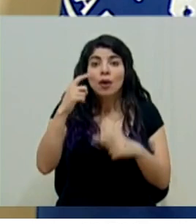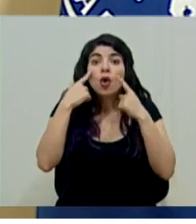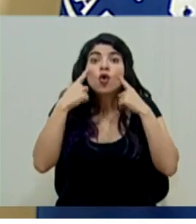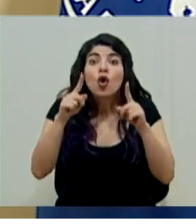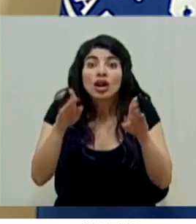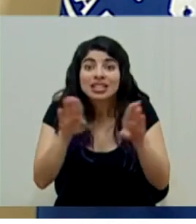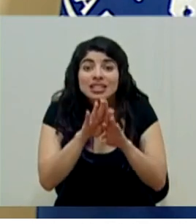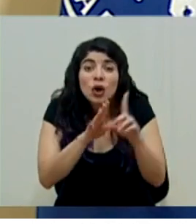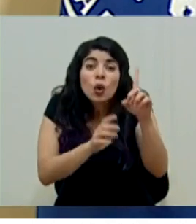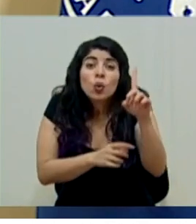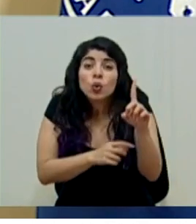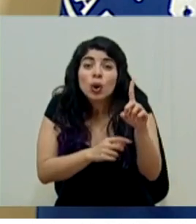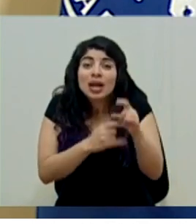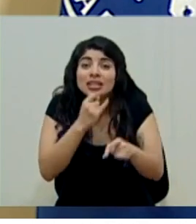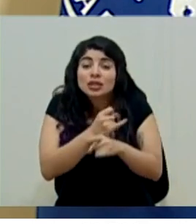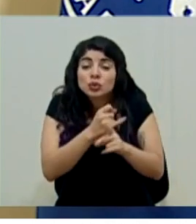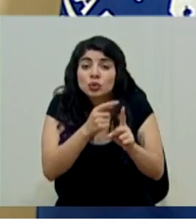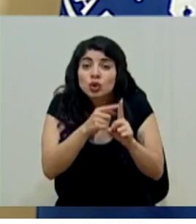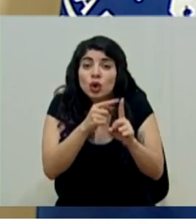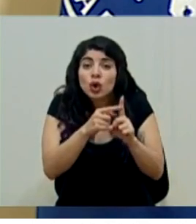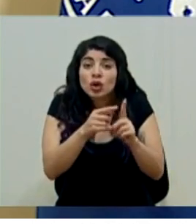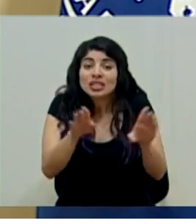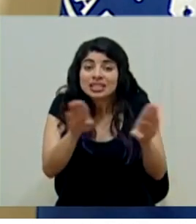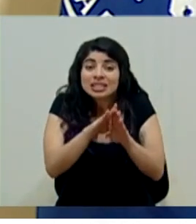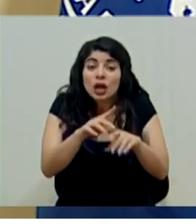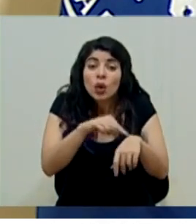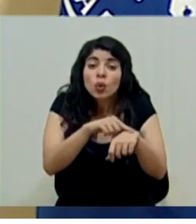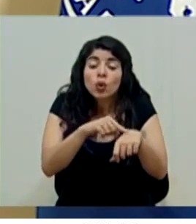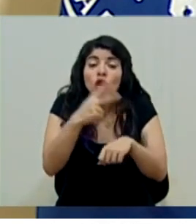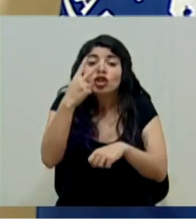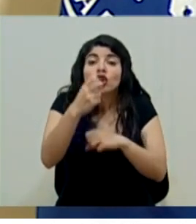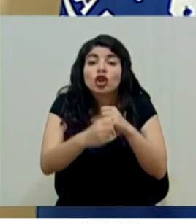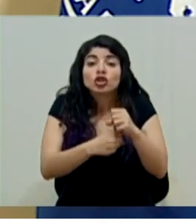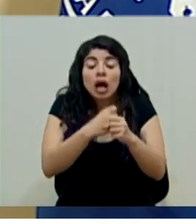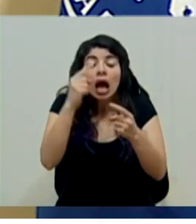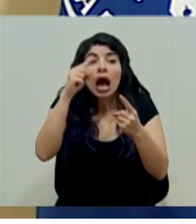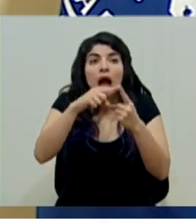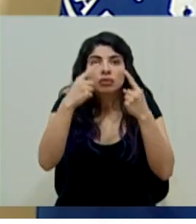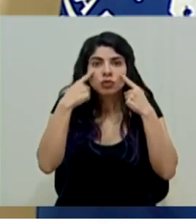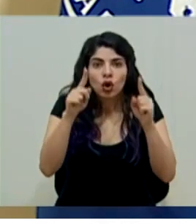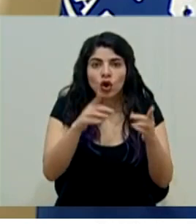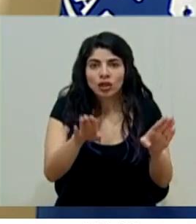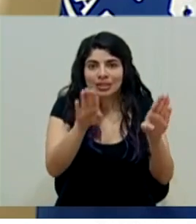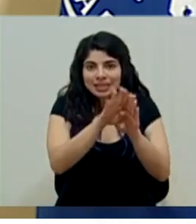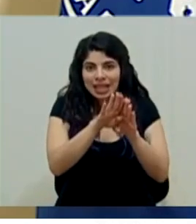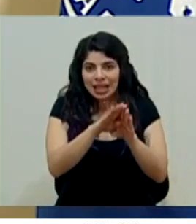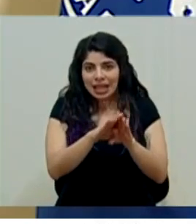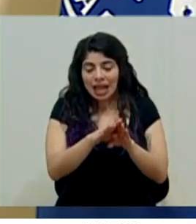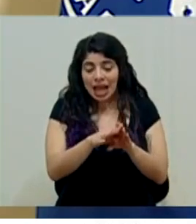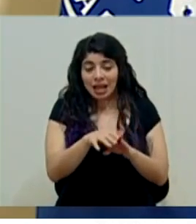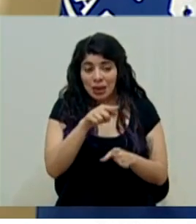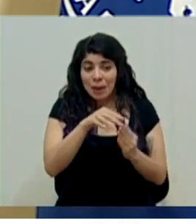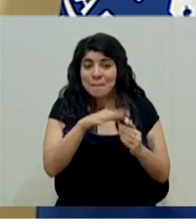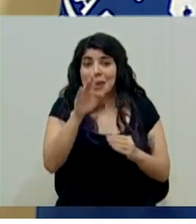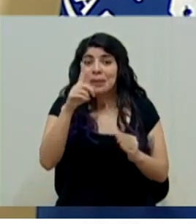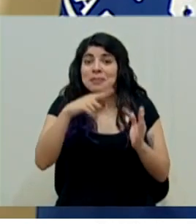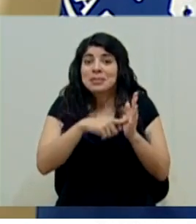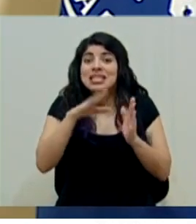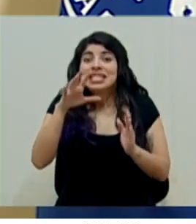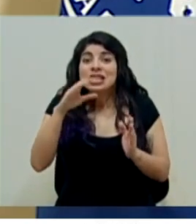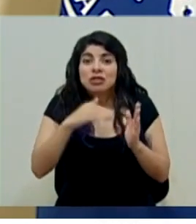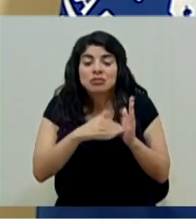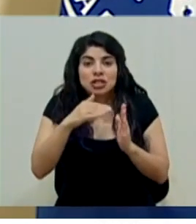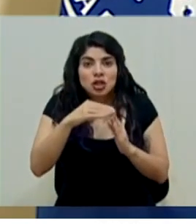Una institución, casi 2 años, una institución, y que le generara más de 1.500 millones de